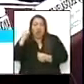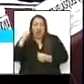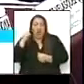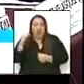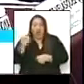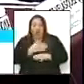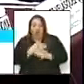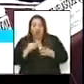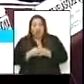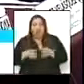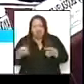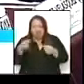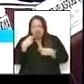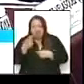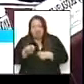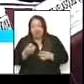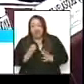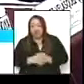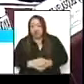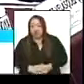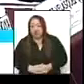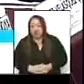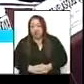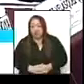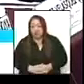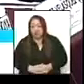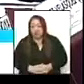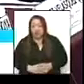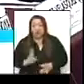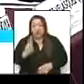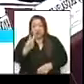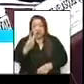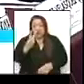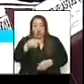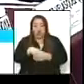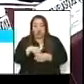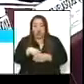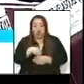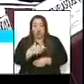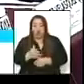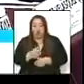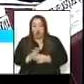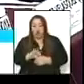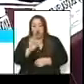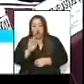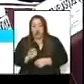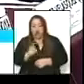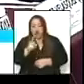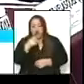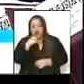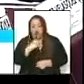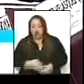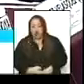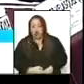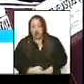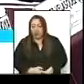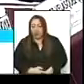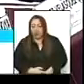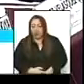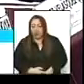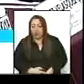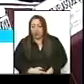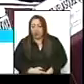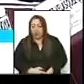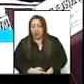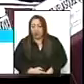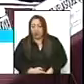hizo una campaña diciendo: de tus dos votos preferenciales, escoge siempre a una mujer.